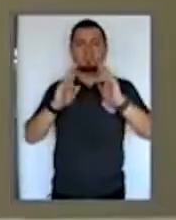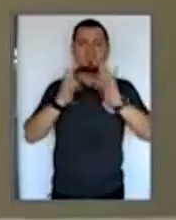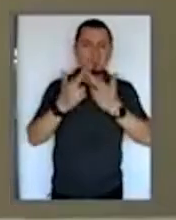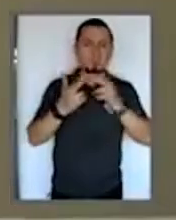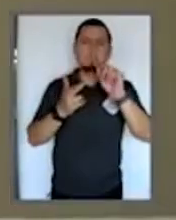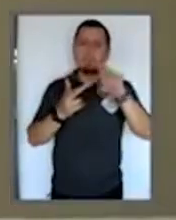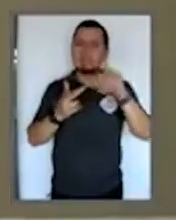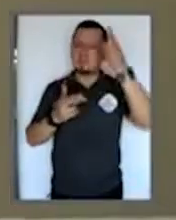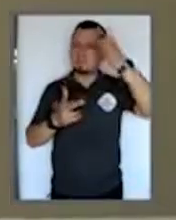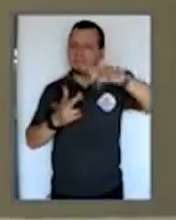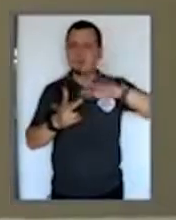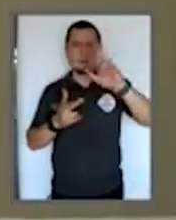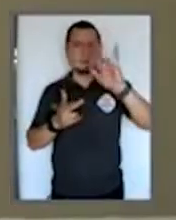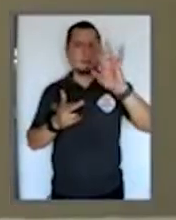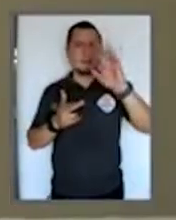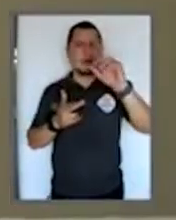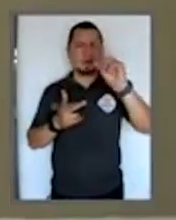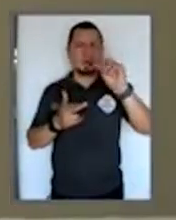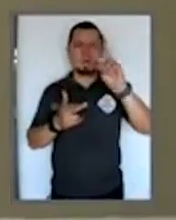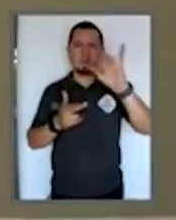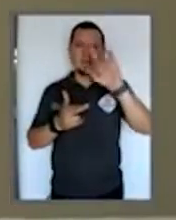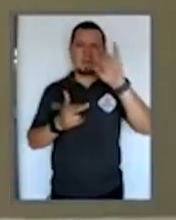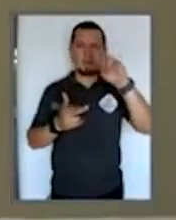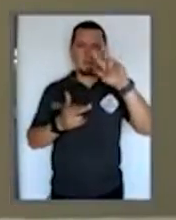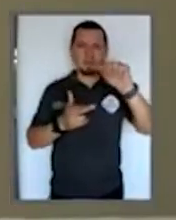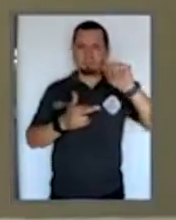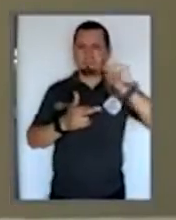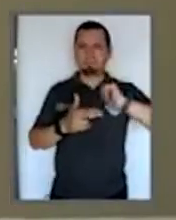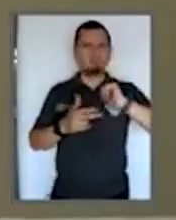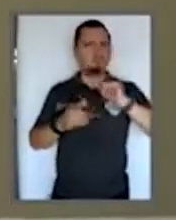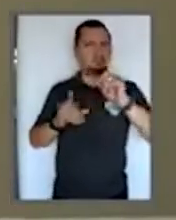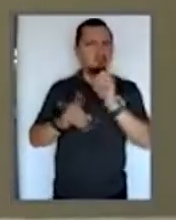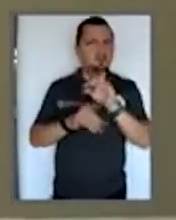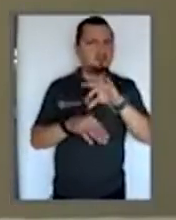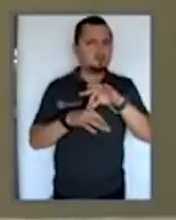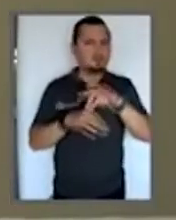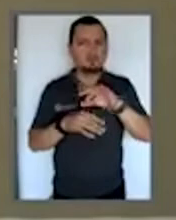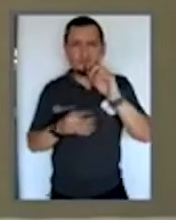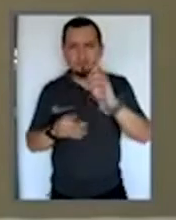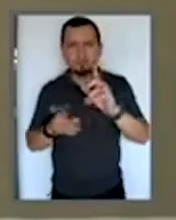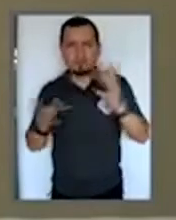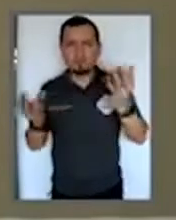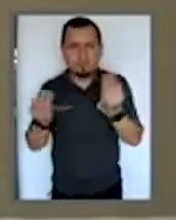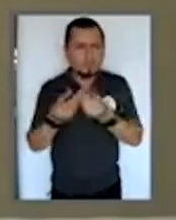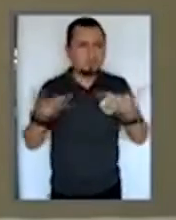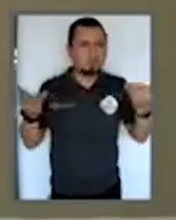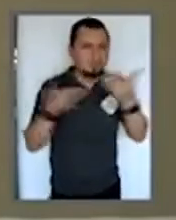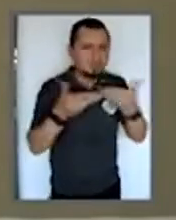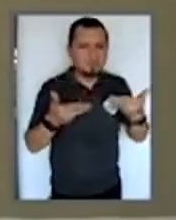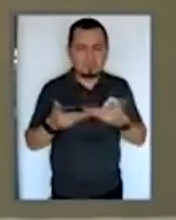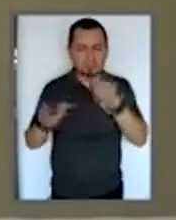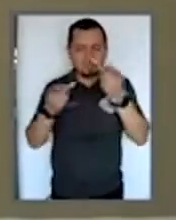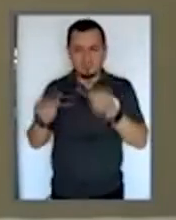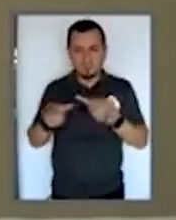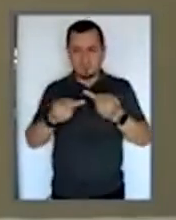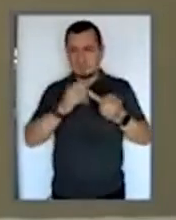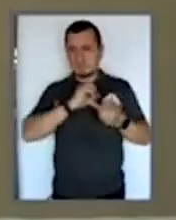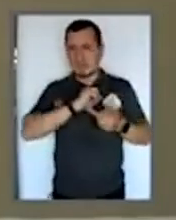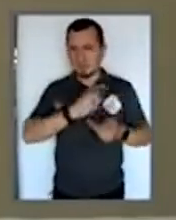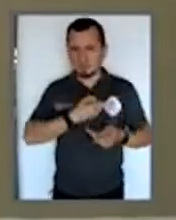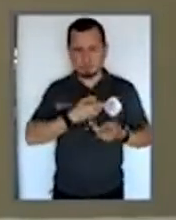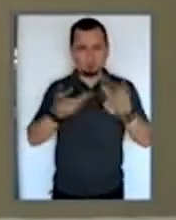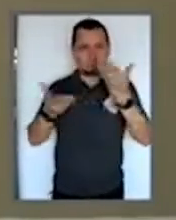llamado de quedarse en casa por su parte alejandro guzmán larralde coordinador general de desarrollo económico adelantó que se